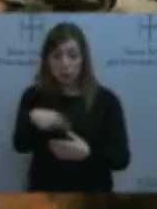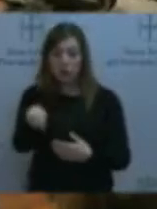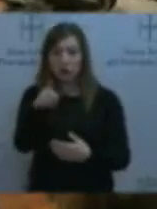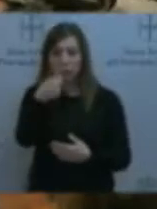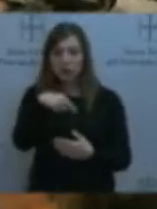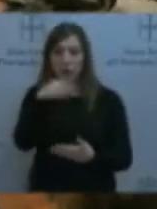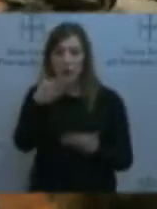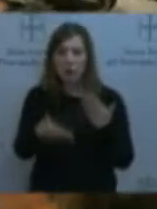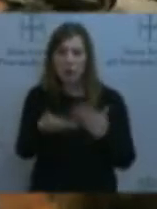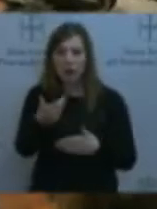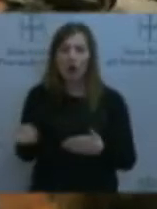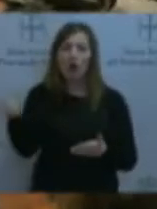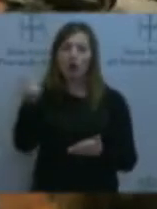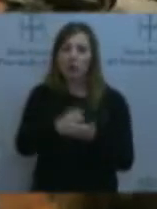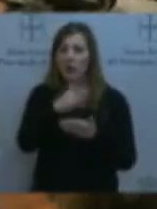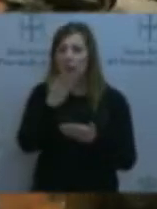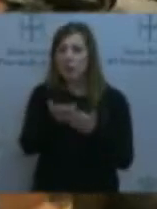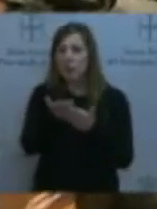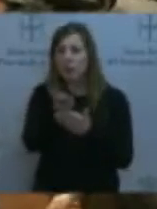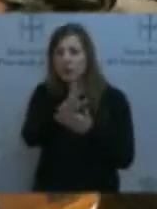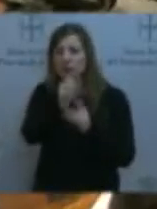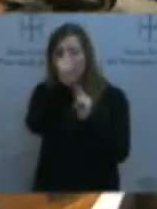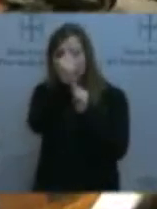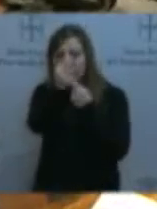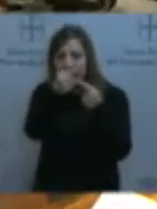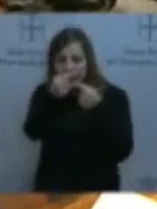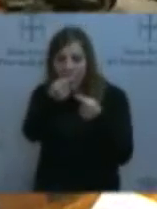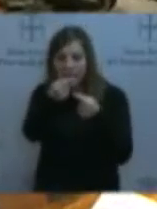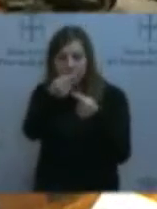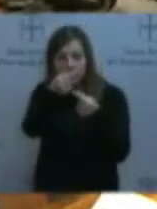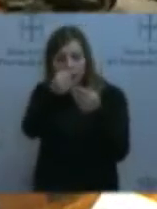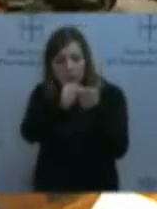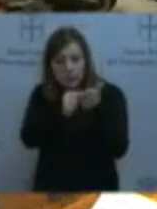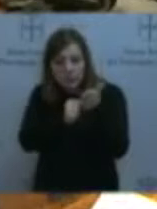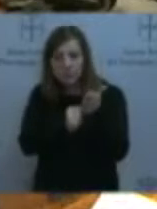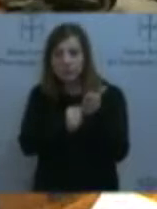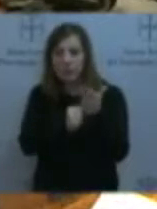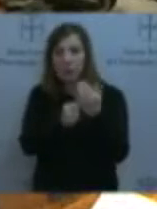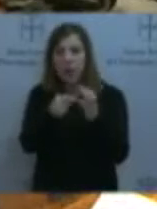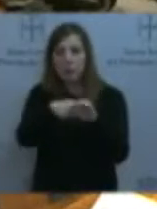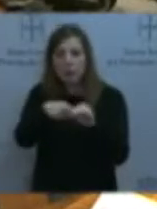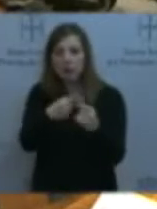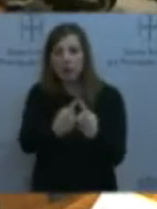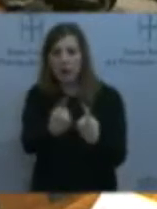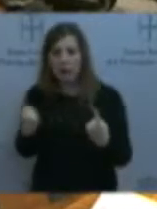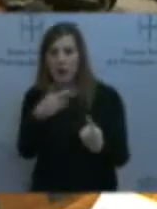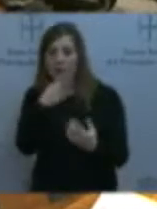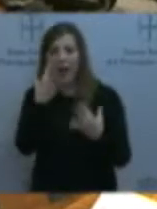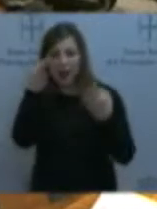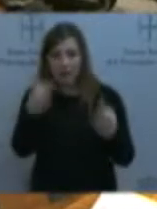reevaluación para hacer una propuesta detallada puesto por puesto, de garantizarse no el máximo, pero sí un